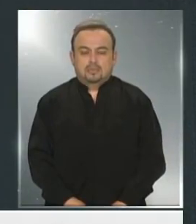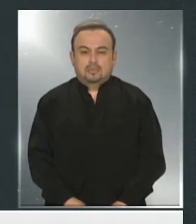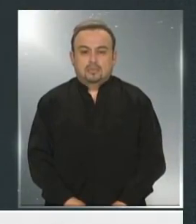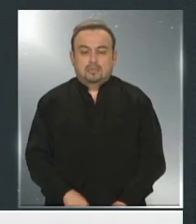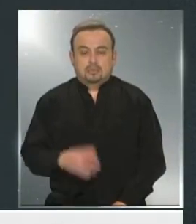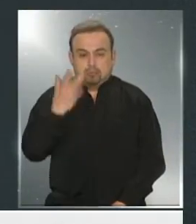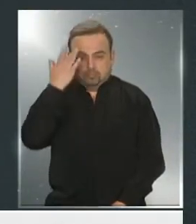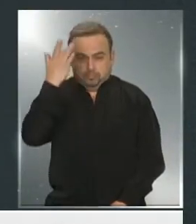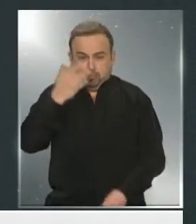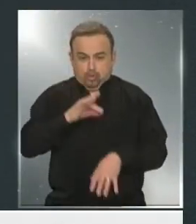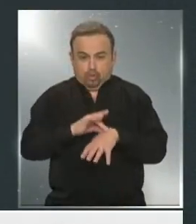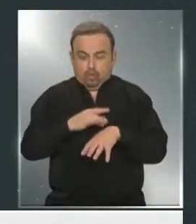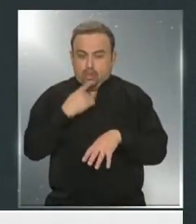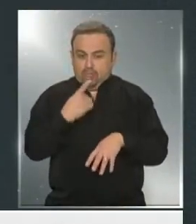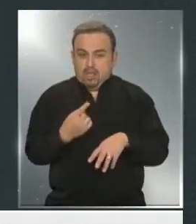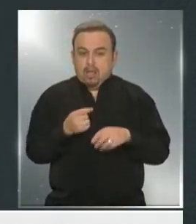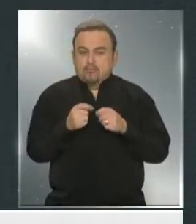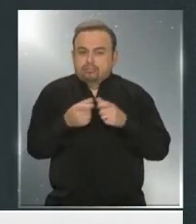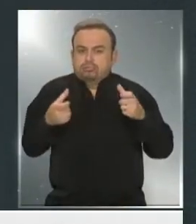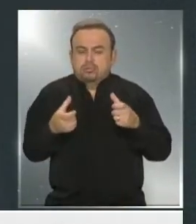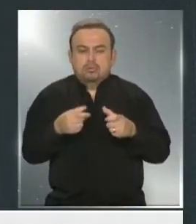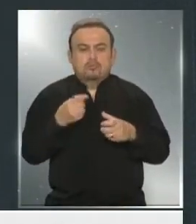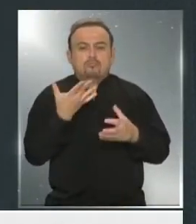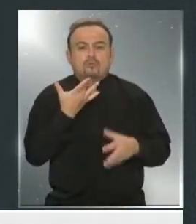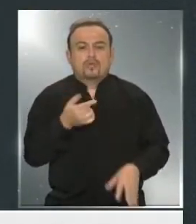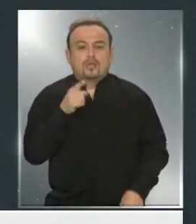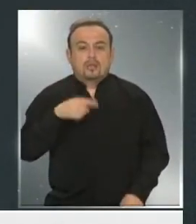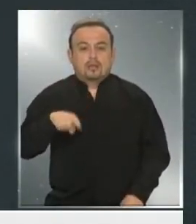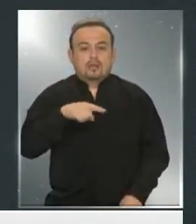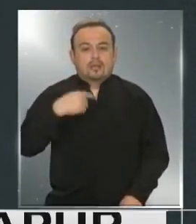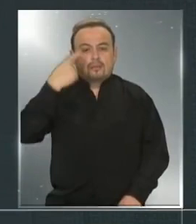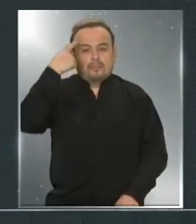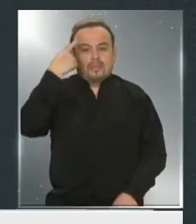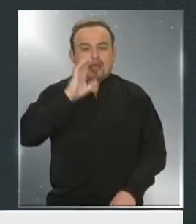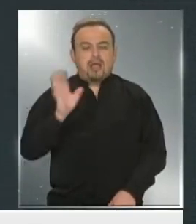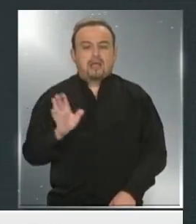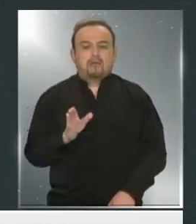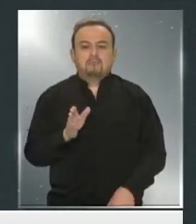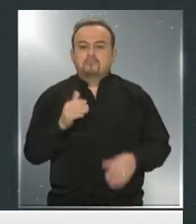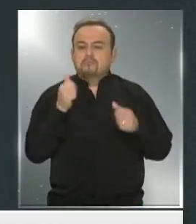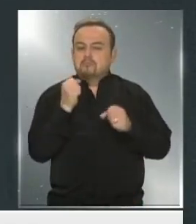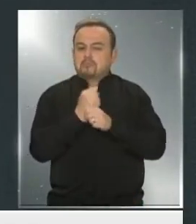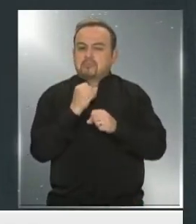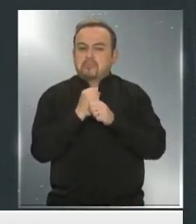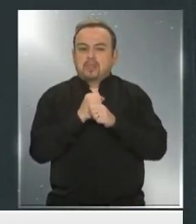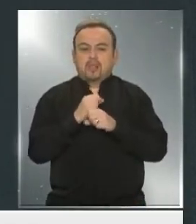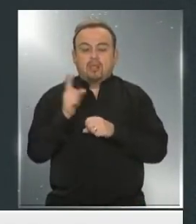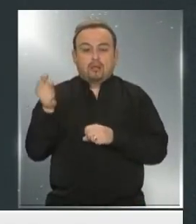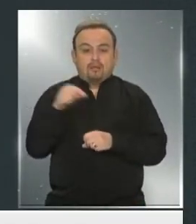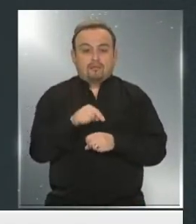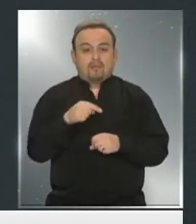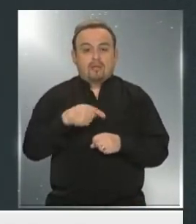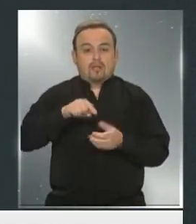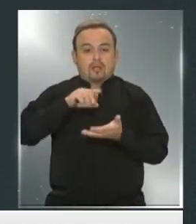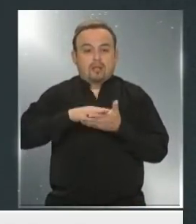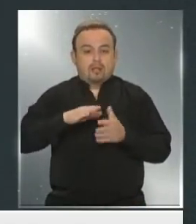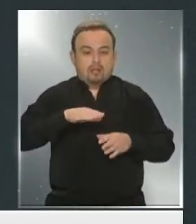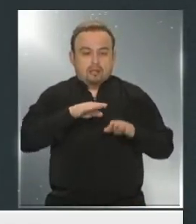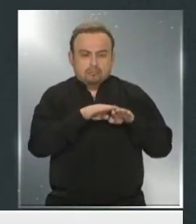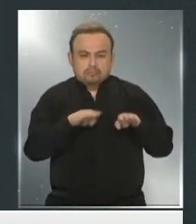los expertos dicen que el aumento se debe en gran parte a que subestimaron la vulnerabilidad de los trabajadores migrantes que viven en dormitorios